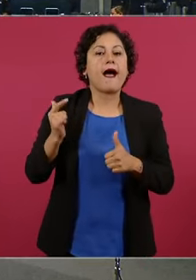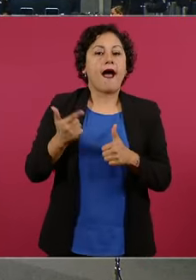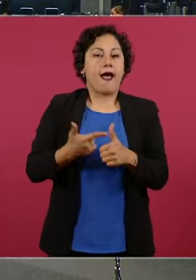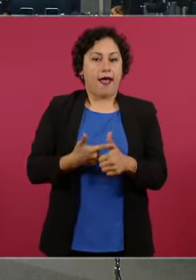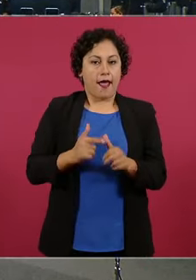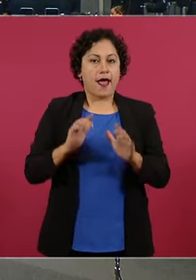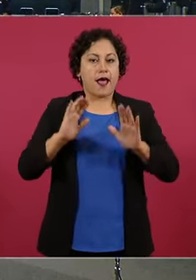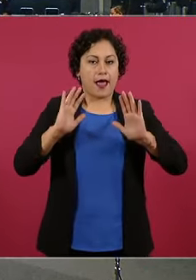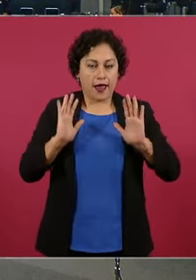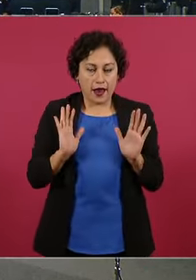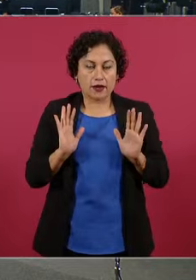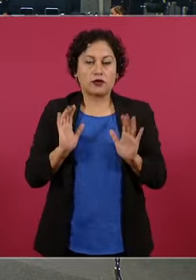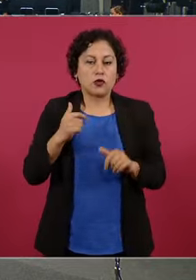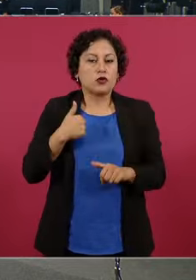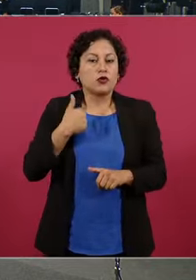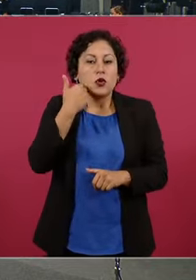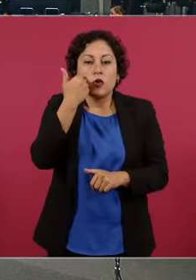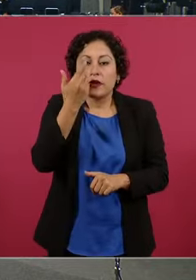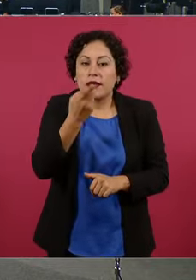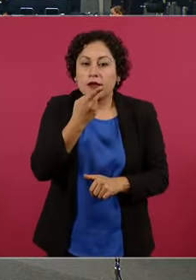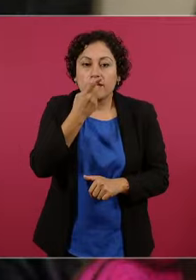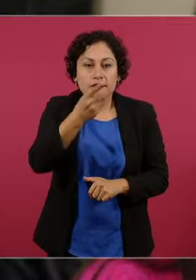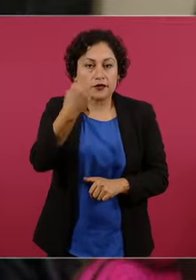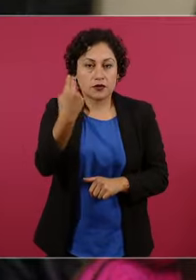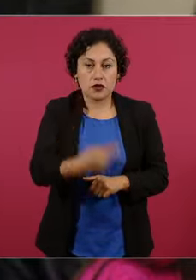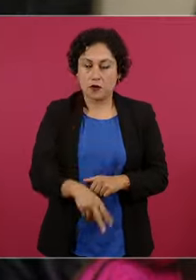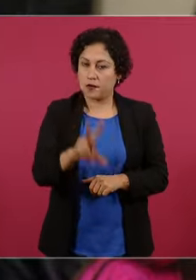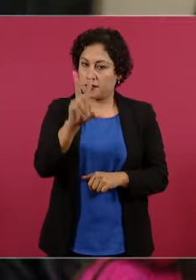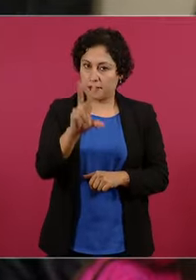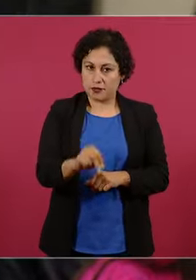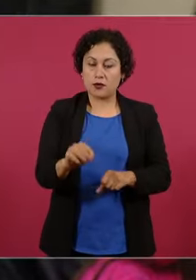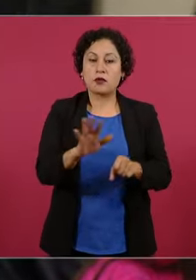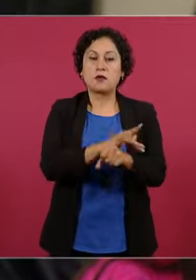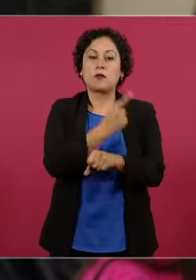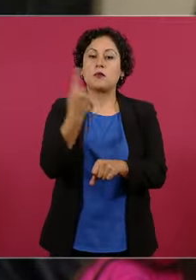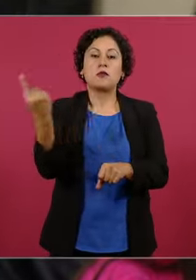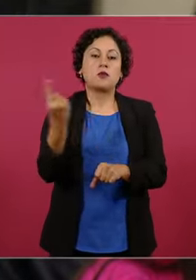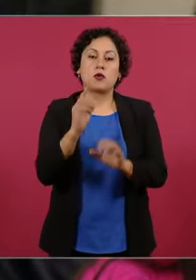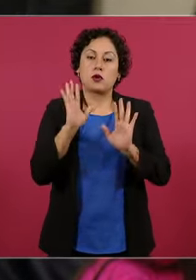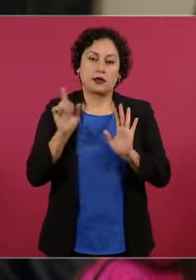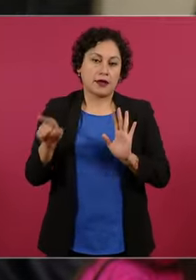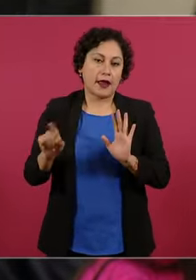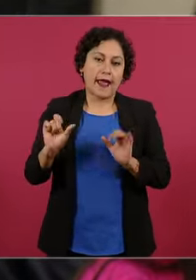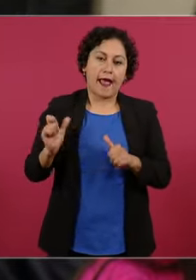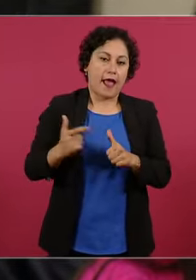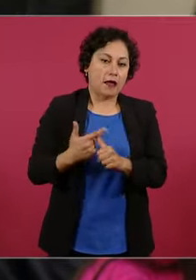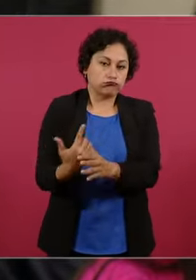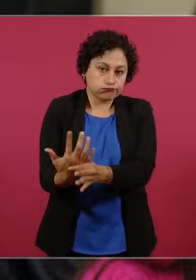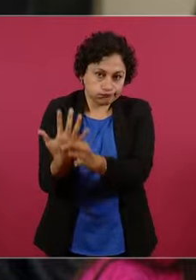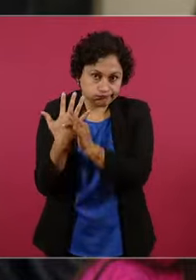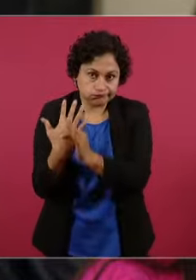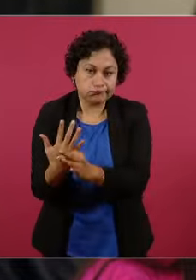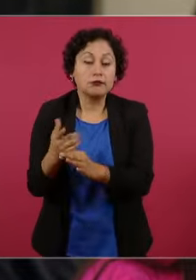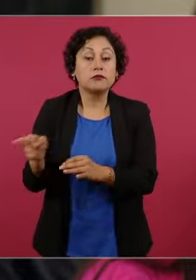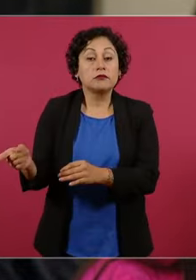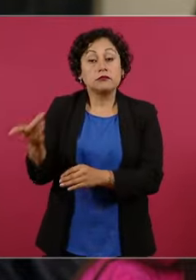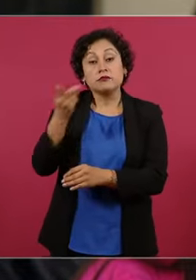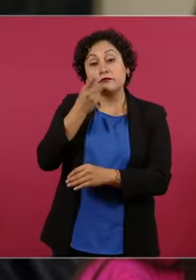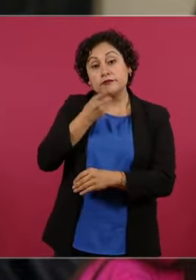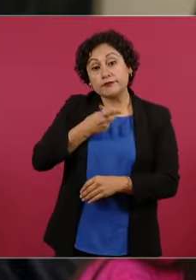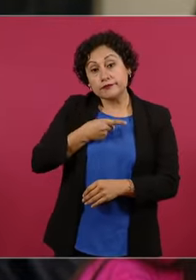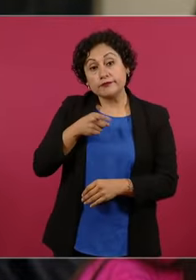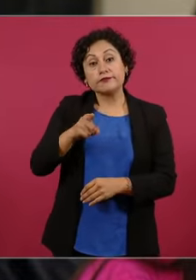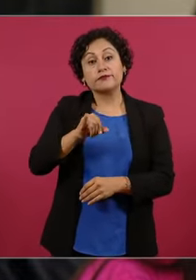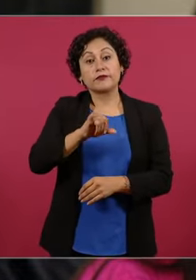por la presunta situación que se pueda determinar de esto. También nos hablaban de que en el ISSSTE hay doctores que no